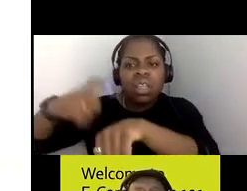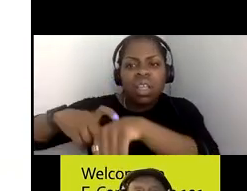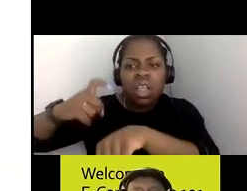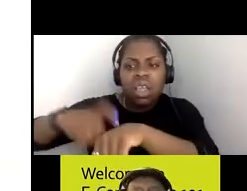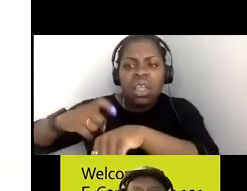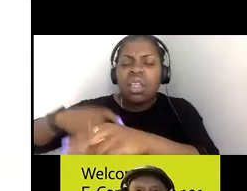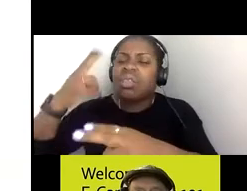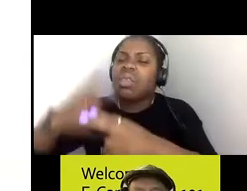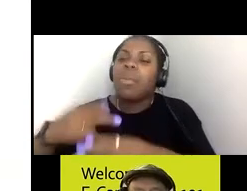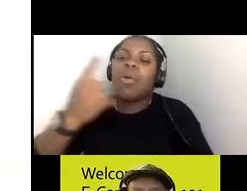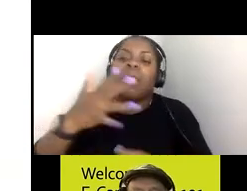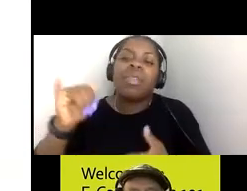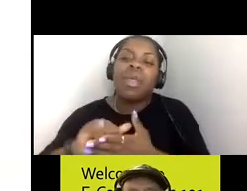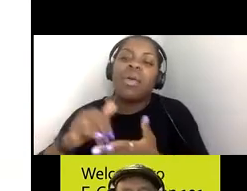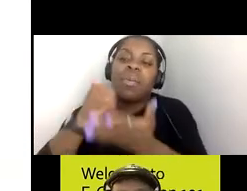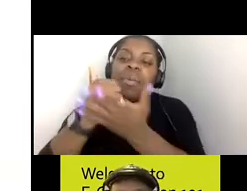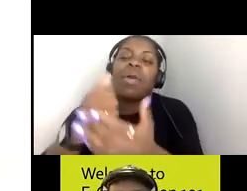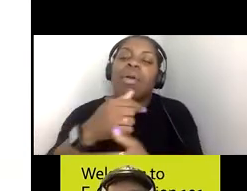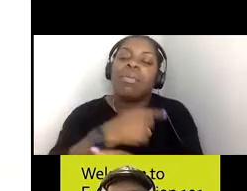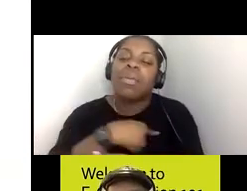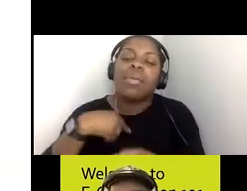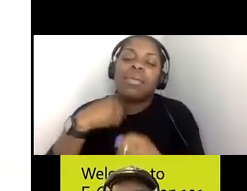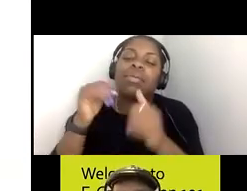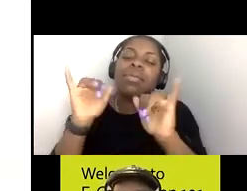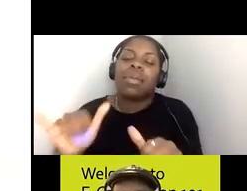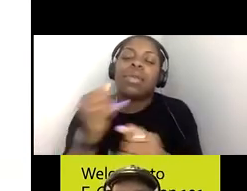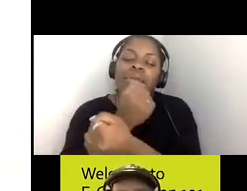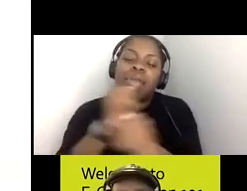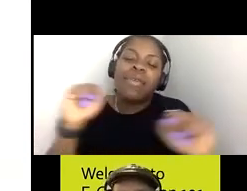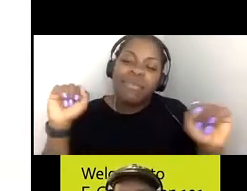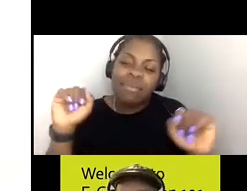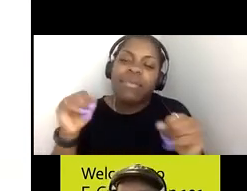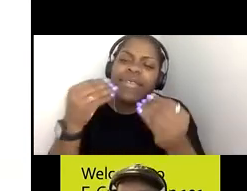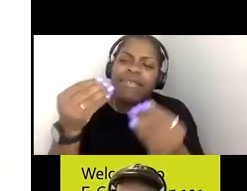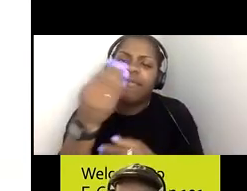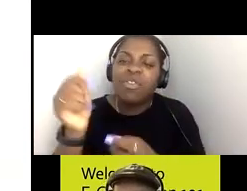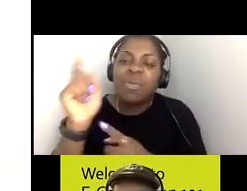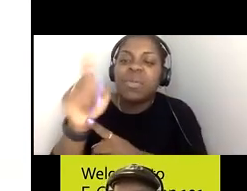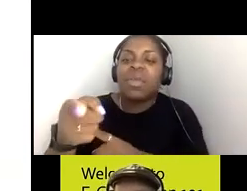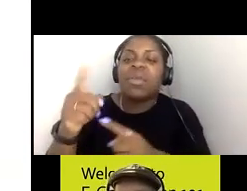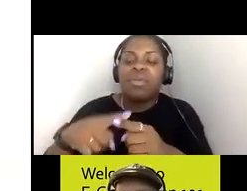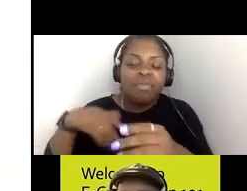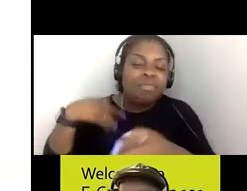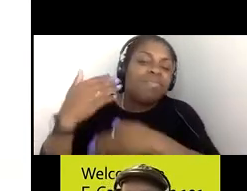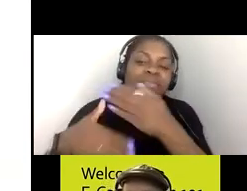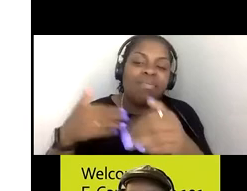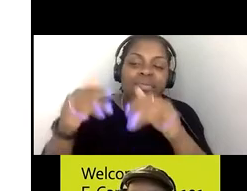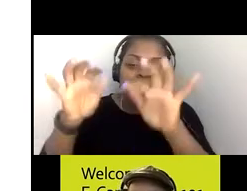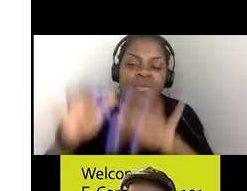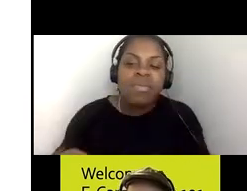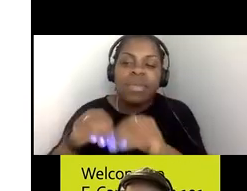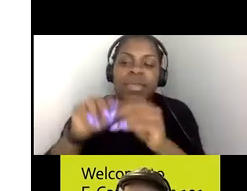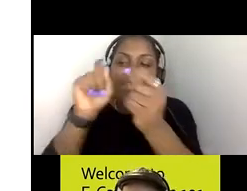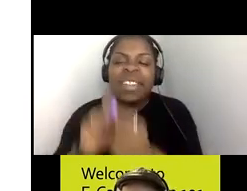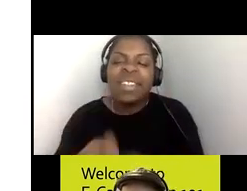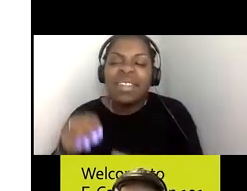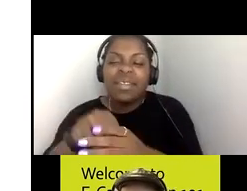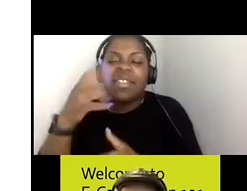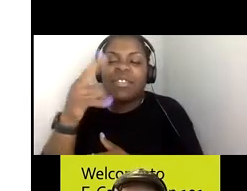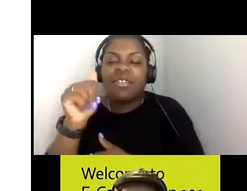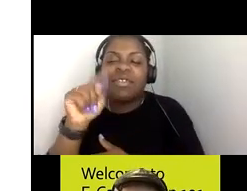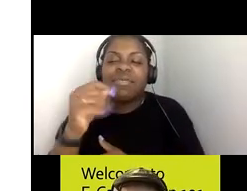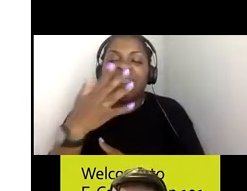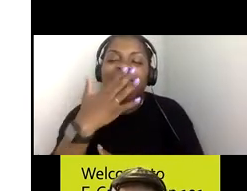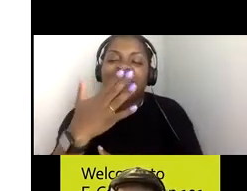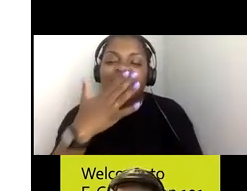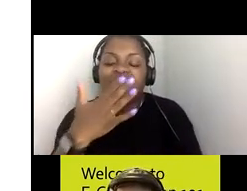y si tienen tiempo, nombren una cosa que nos hace sentir seguros, nos mantiene seguros. Le voy a dar un minuto